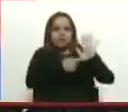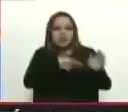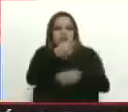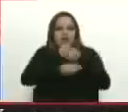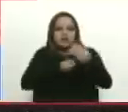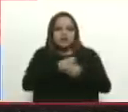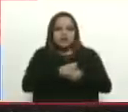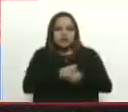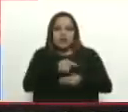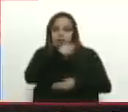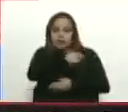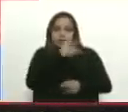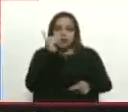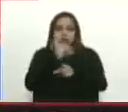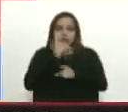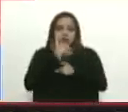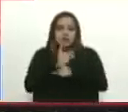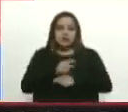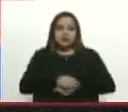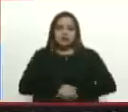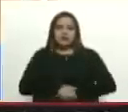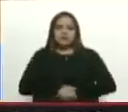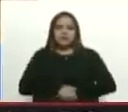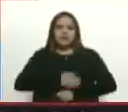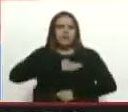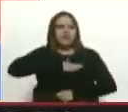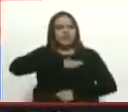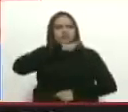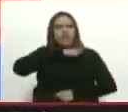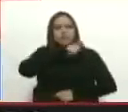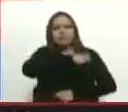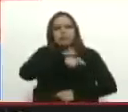de ese evento. Full, además, full.